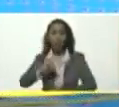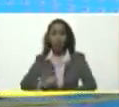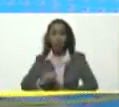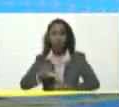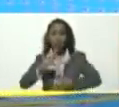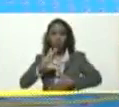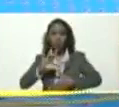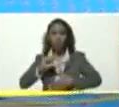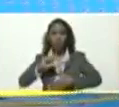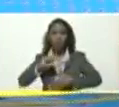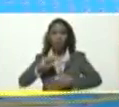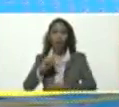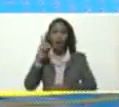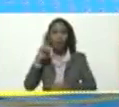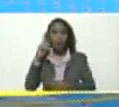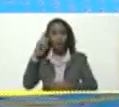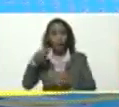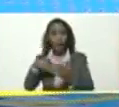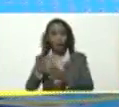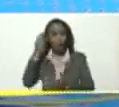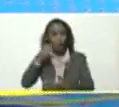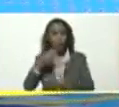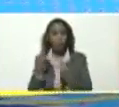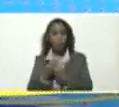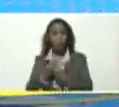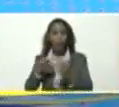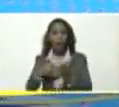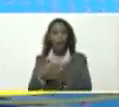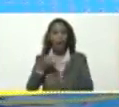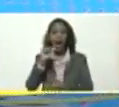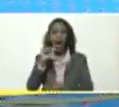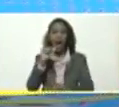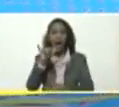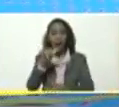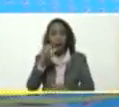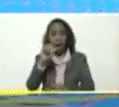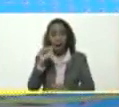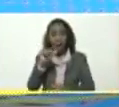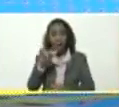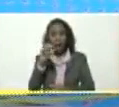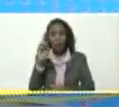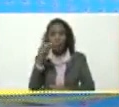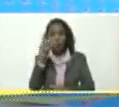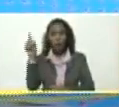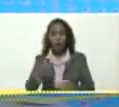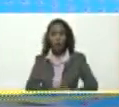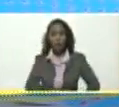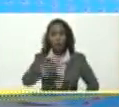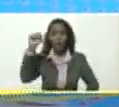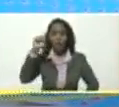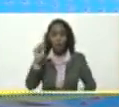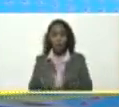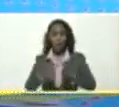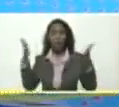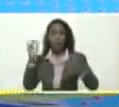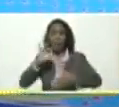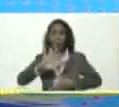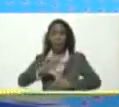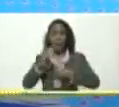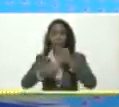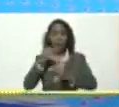con Sucre hasta Ayacucho. El libertador, el gigante de América, que se